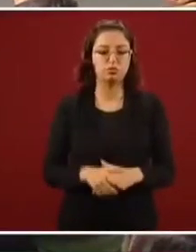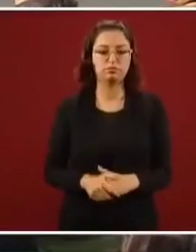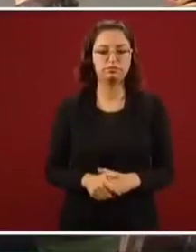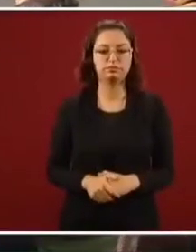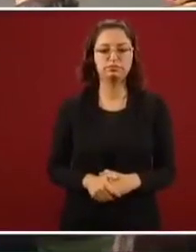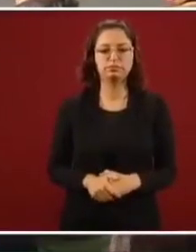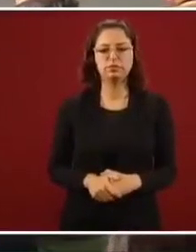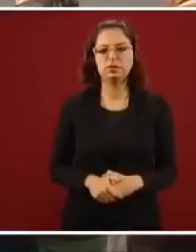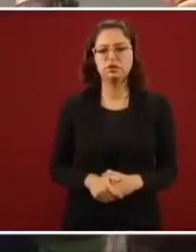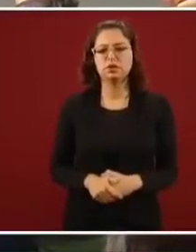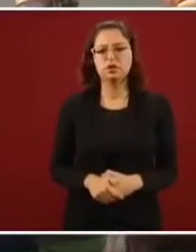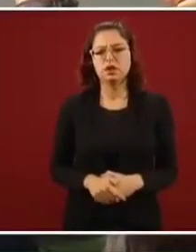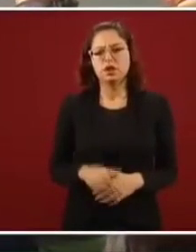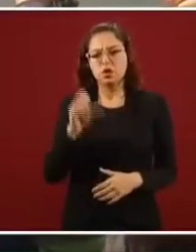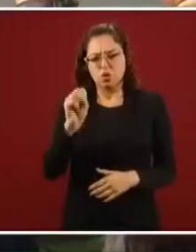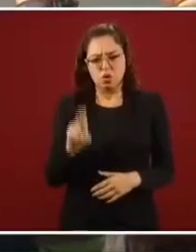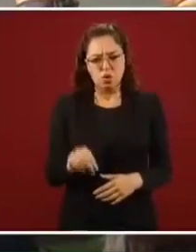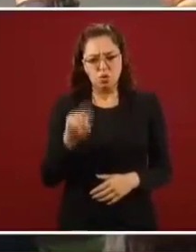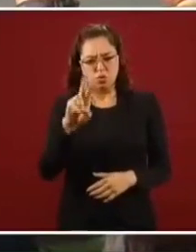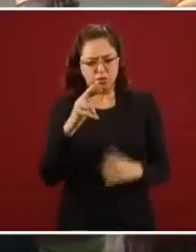El avalúo de la ONU